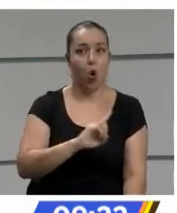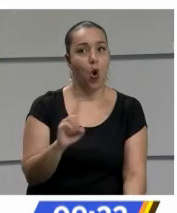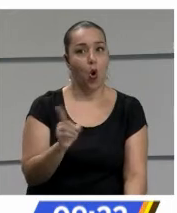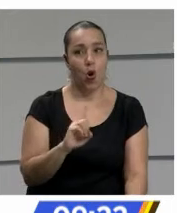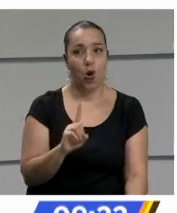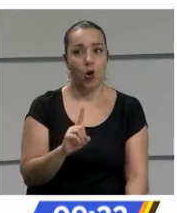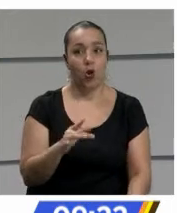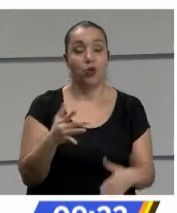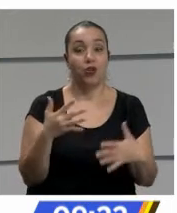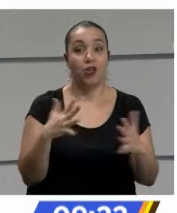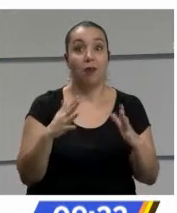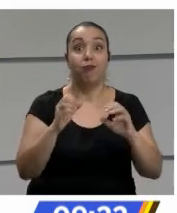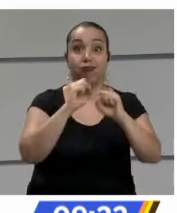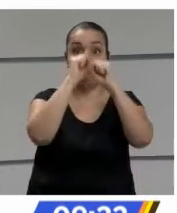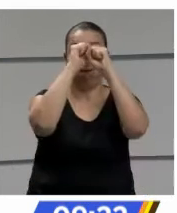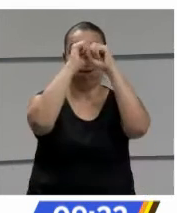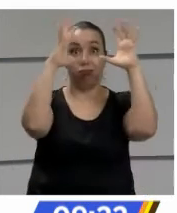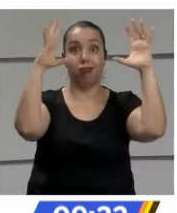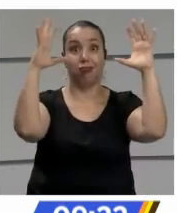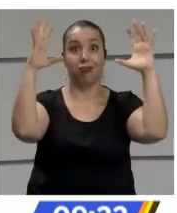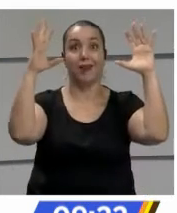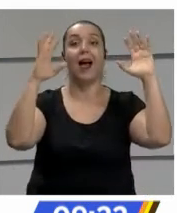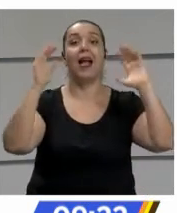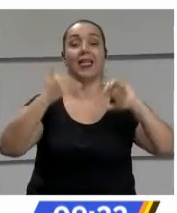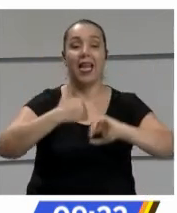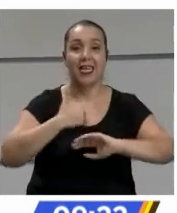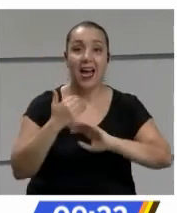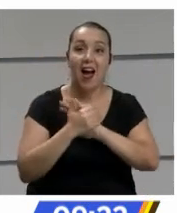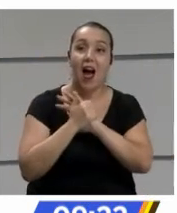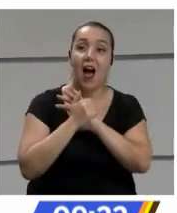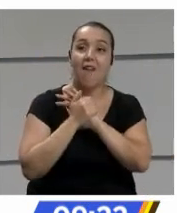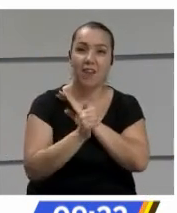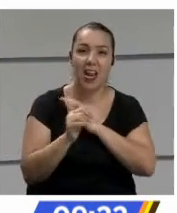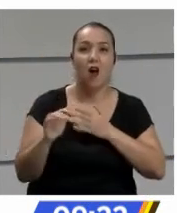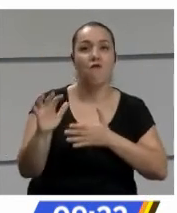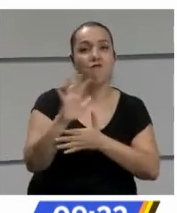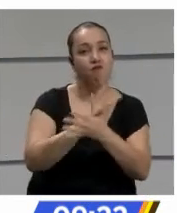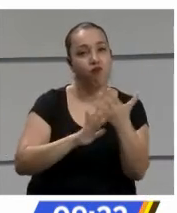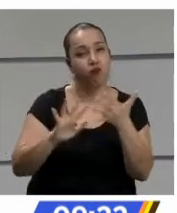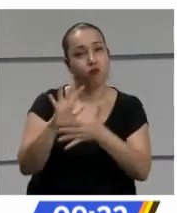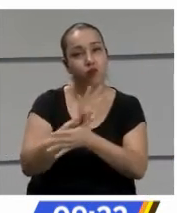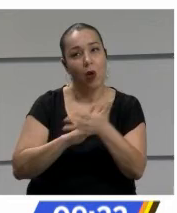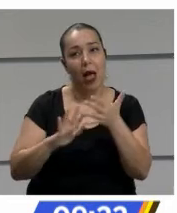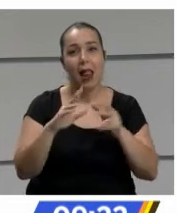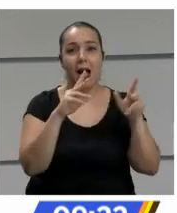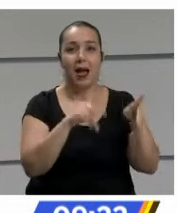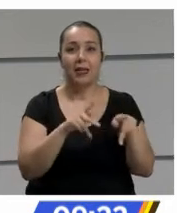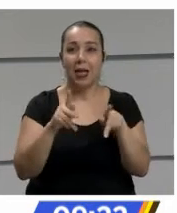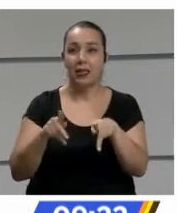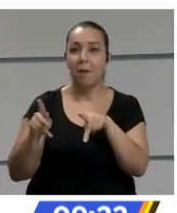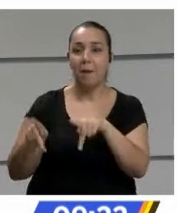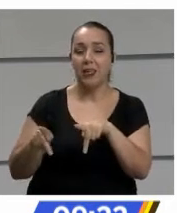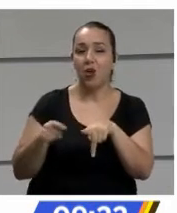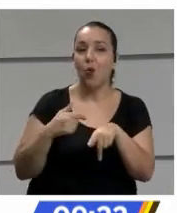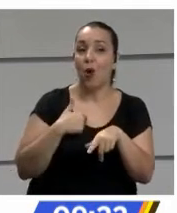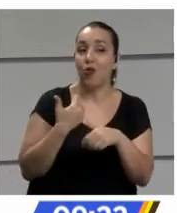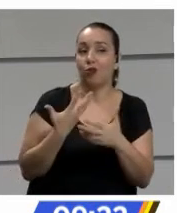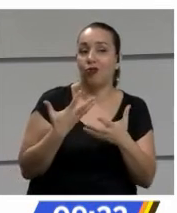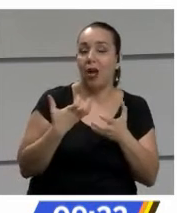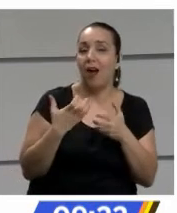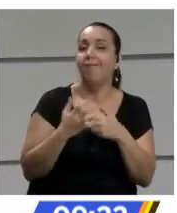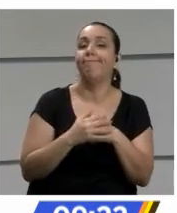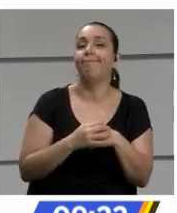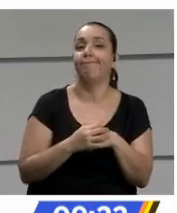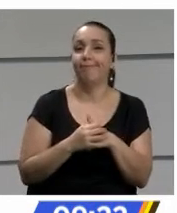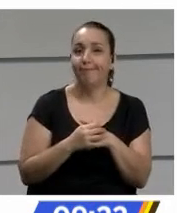bien ingenioso y tenía la habilidad de confundir a la gente cuando así se lo